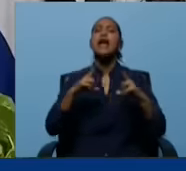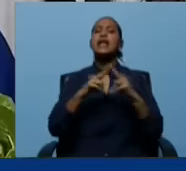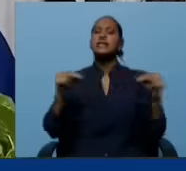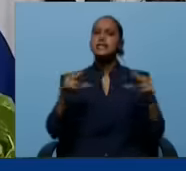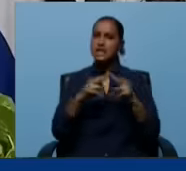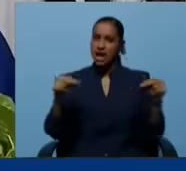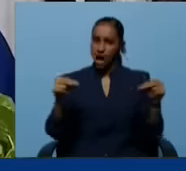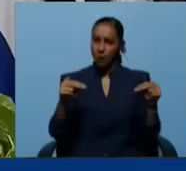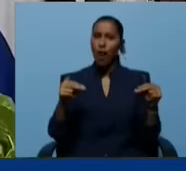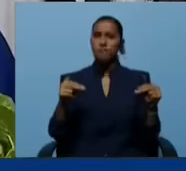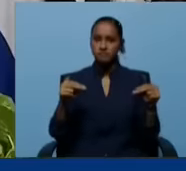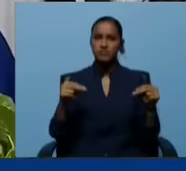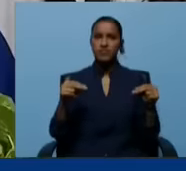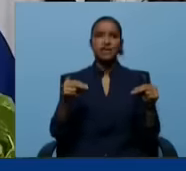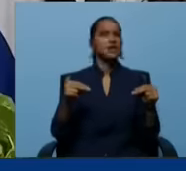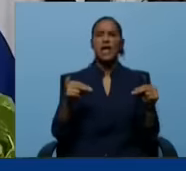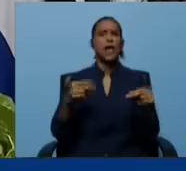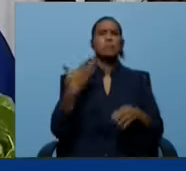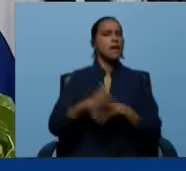yanquis.